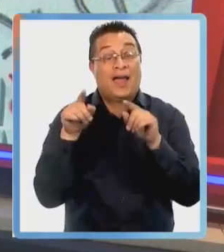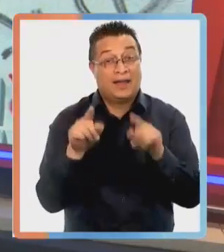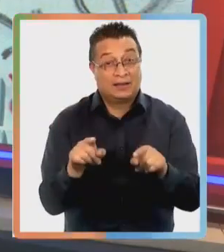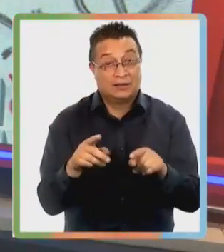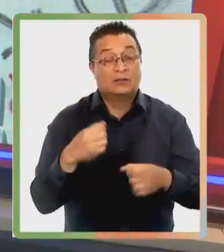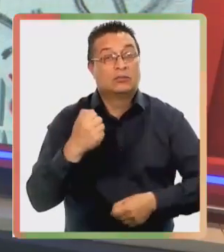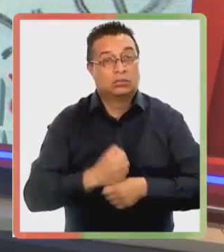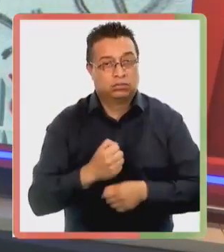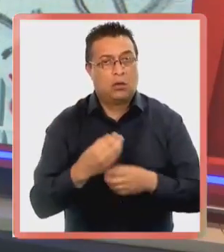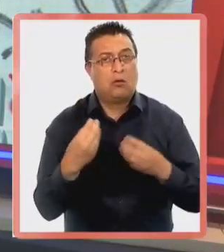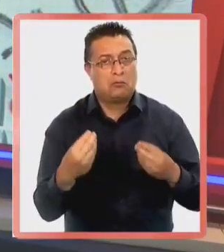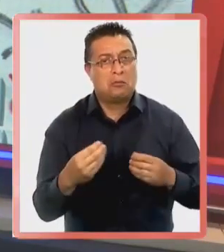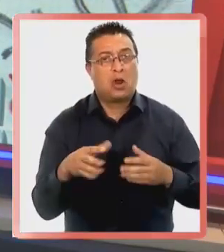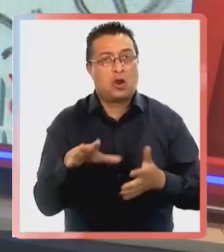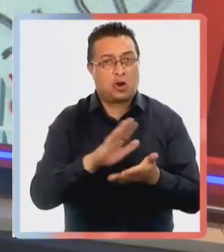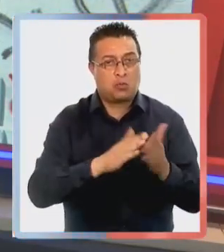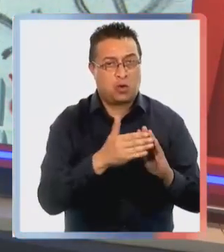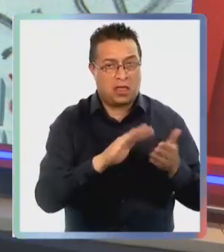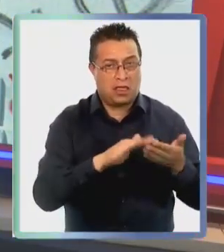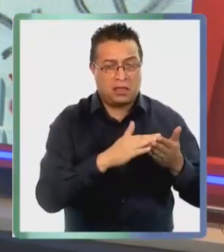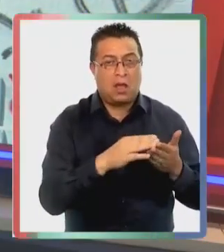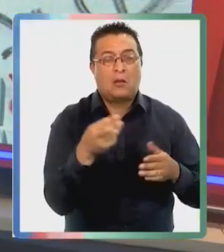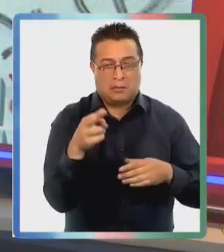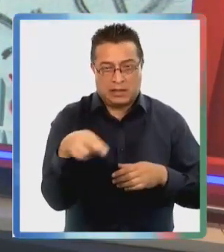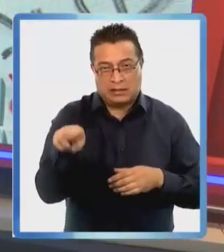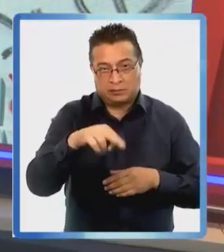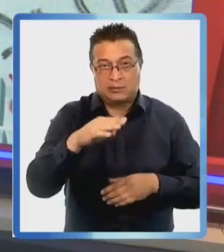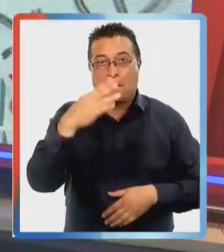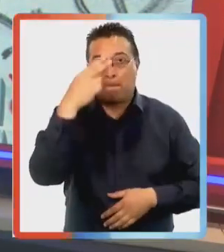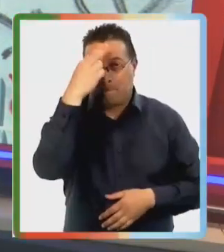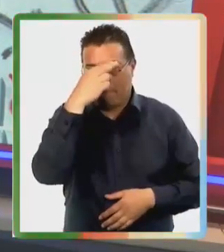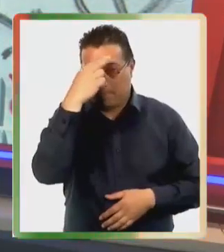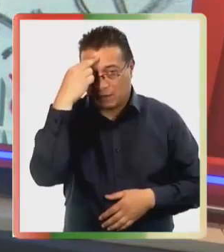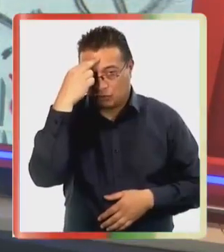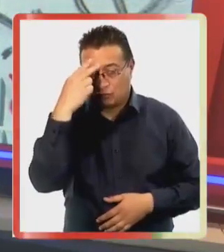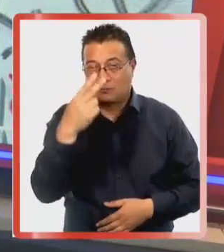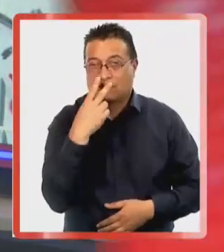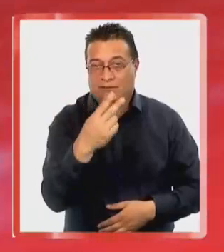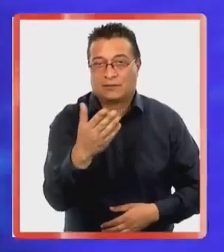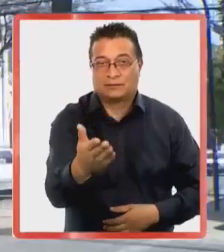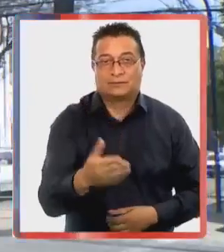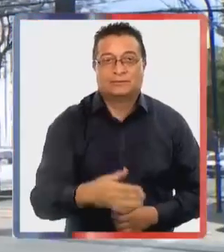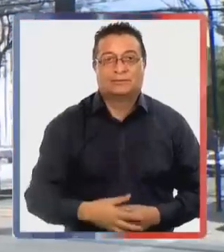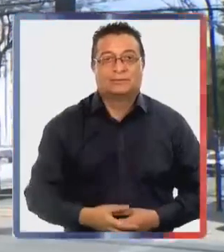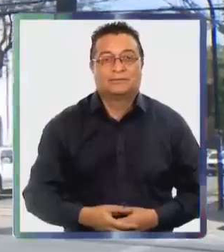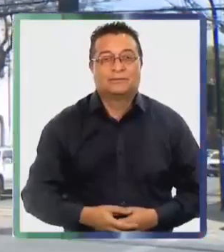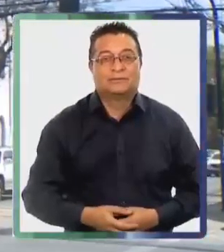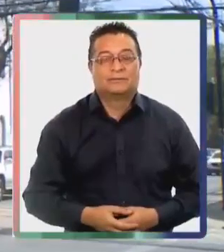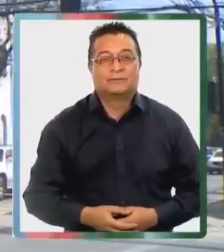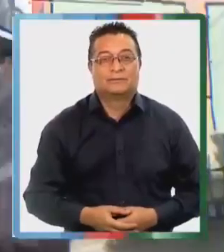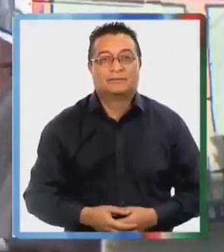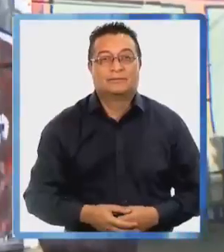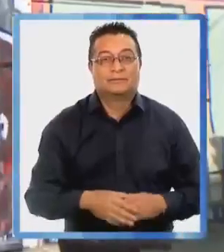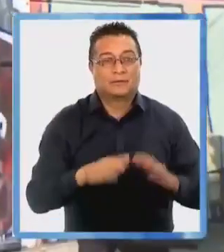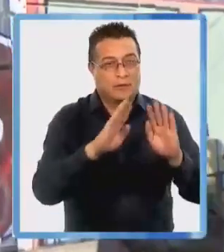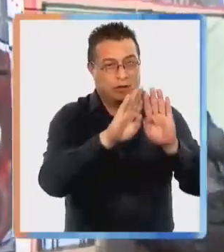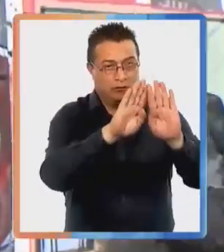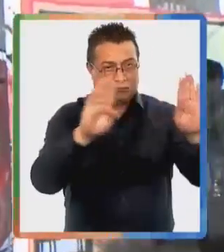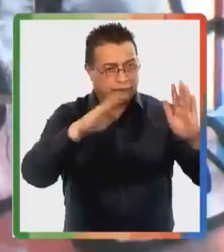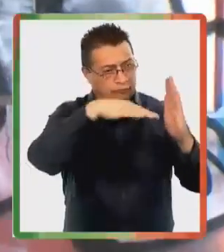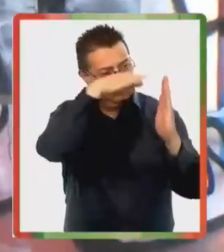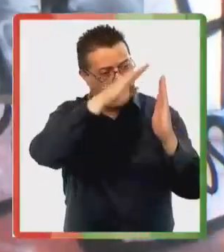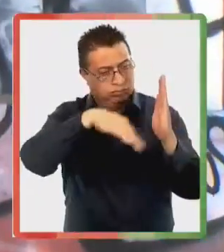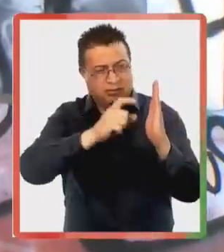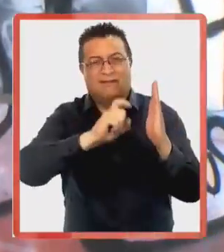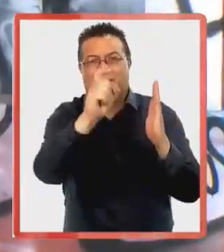entre la comunidad y se espera poder repetirla en marzo. Contivisión tiene la nota. Muros y fachada en general